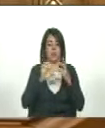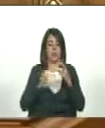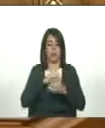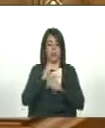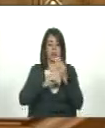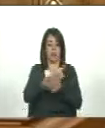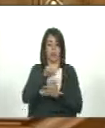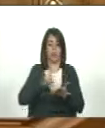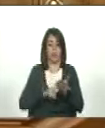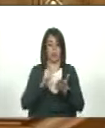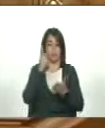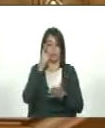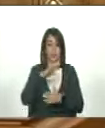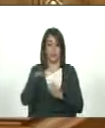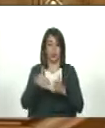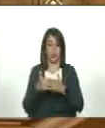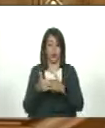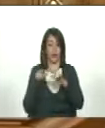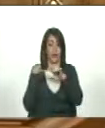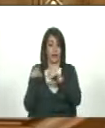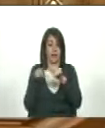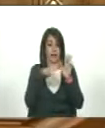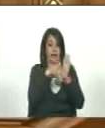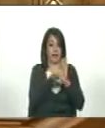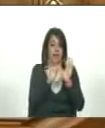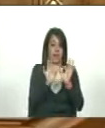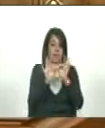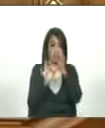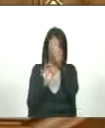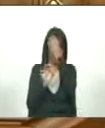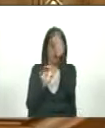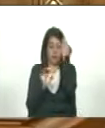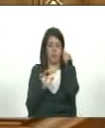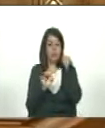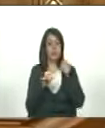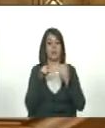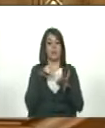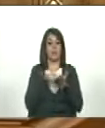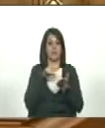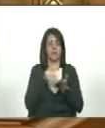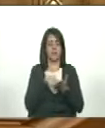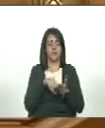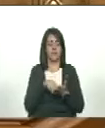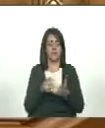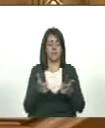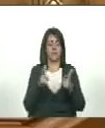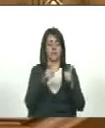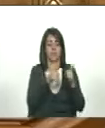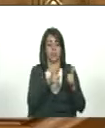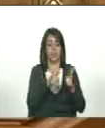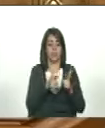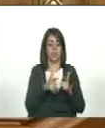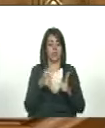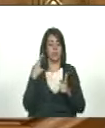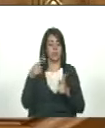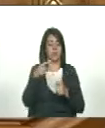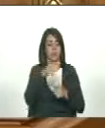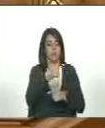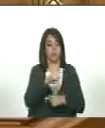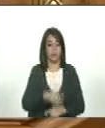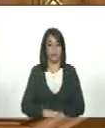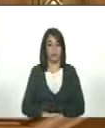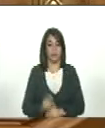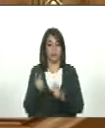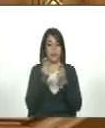generales, principales del mismo. Entonces, esta Ley Especial de Endeudamiento va a permitir la obtención